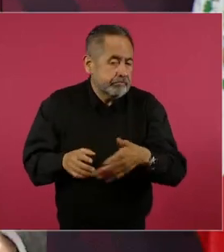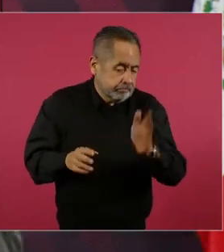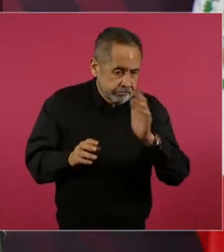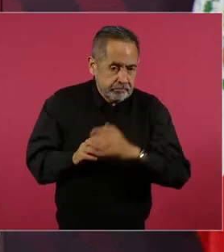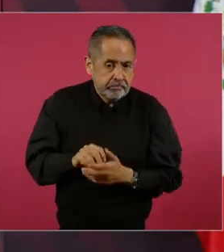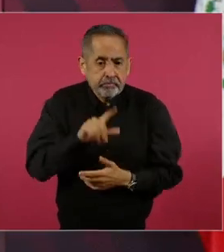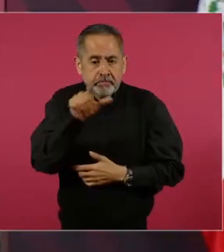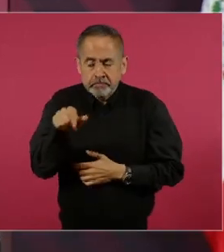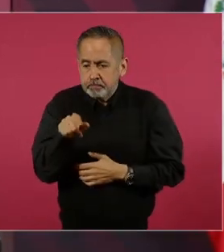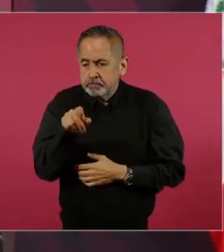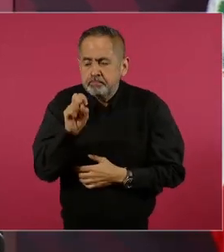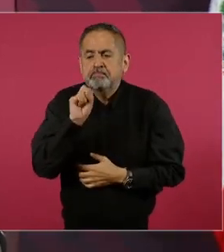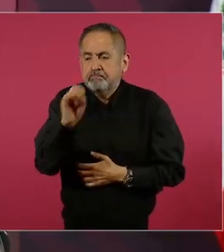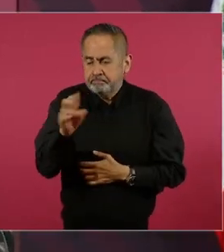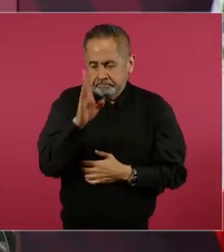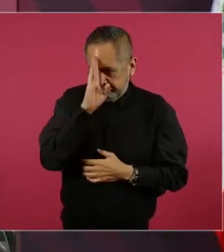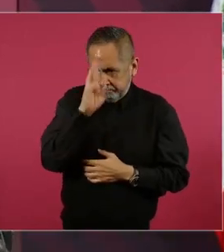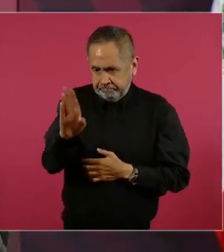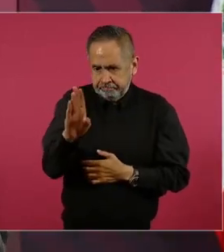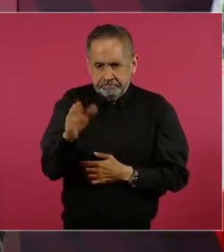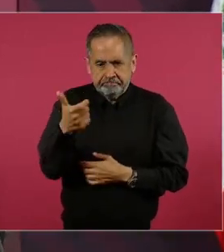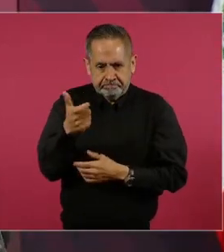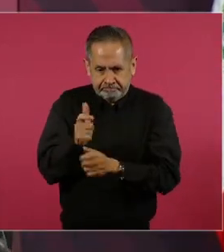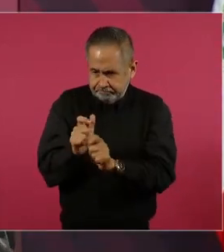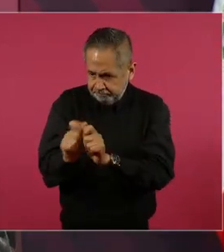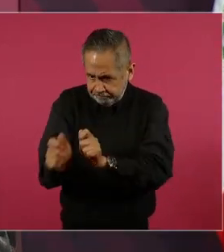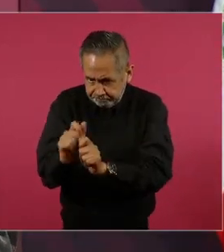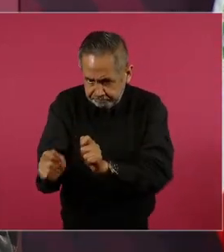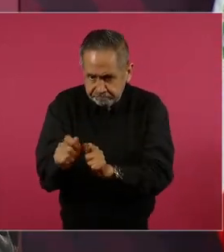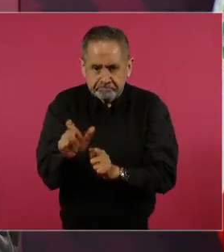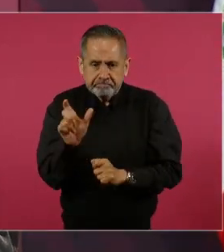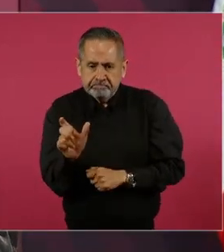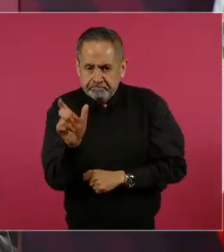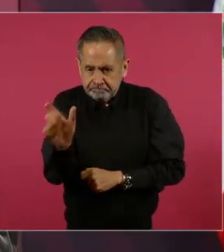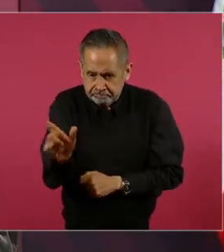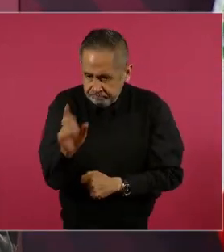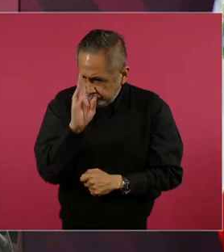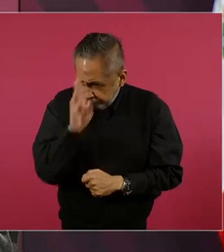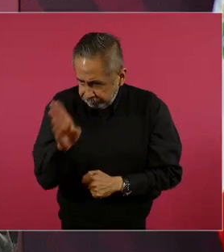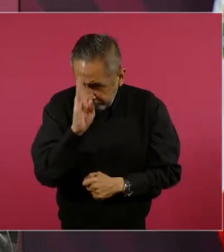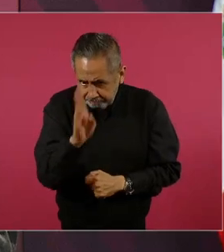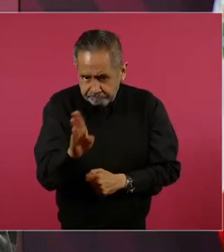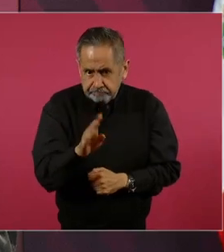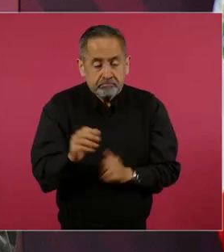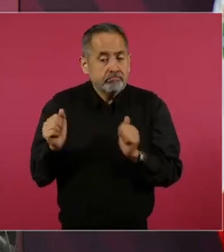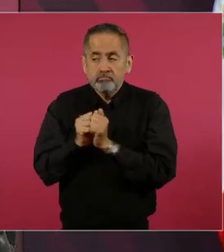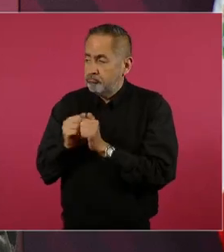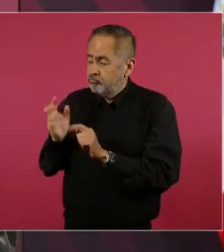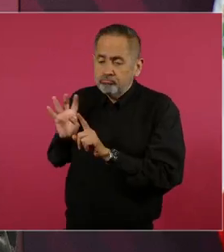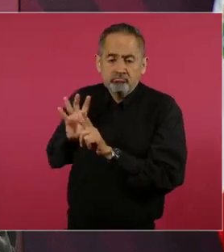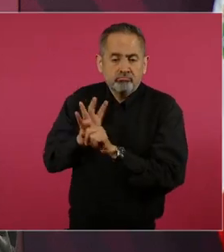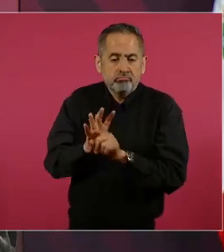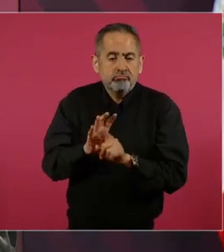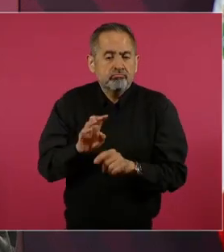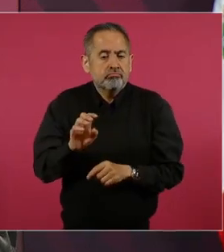entregar los apoyos de manera directa y entregarlos con la Secretaría de la Defensa.